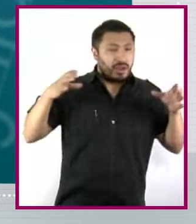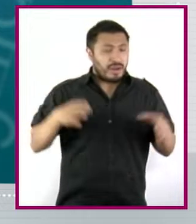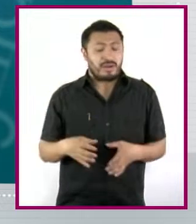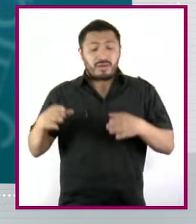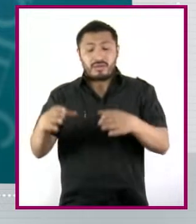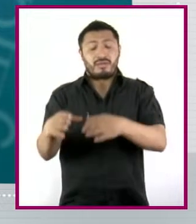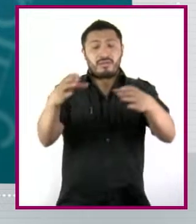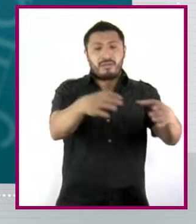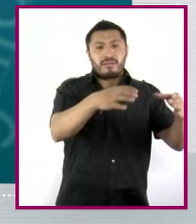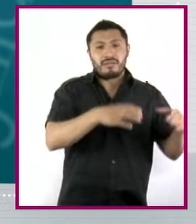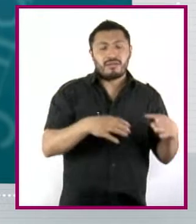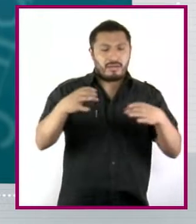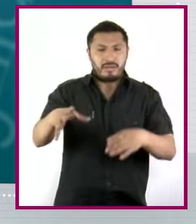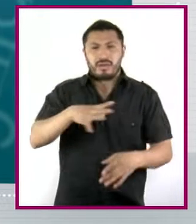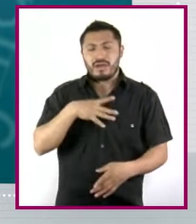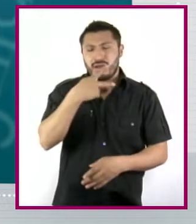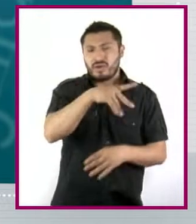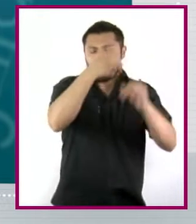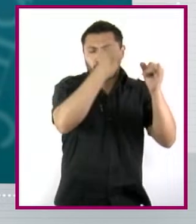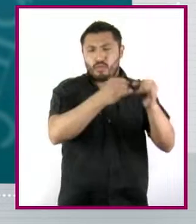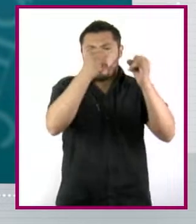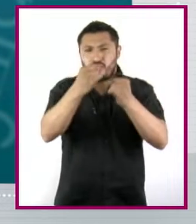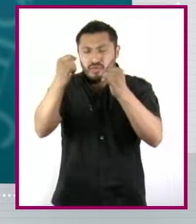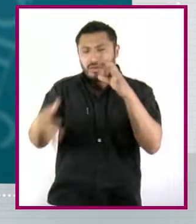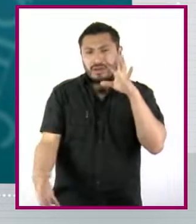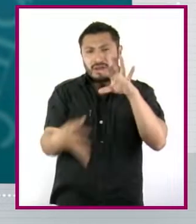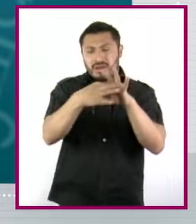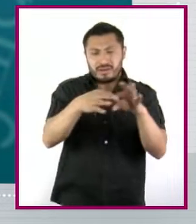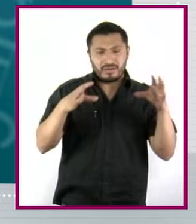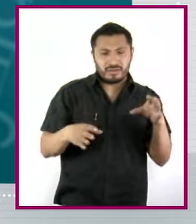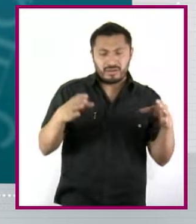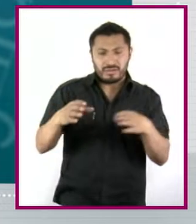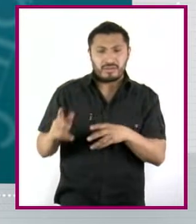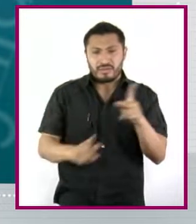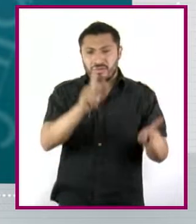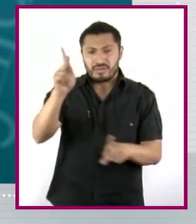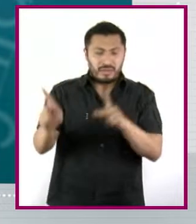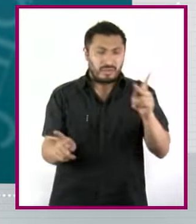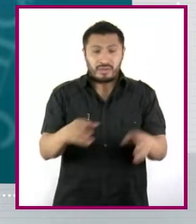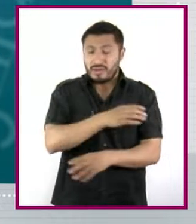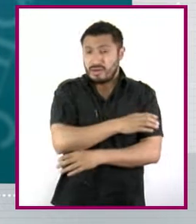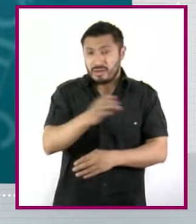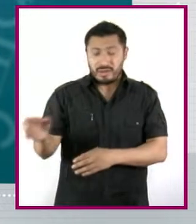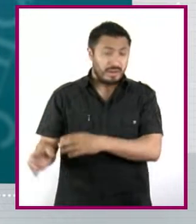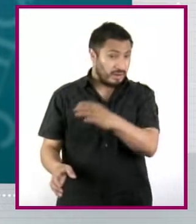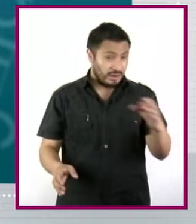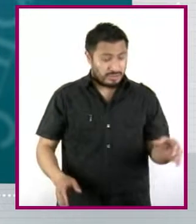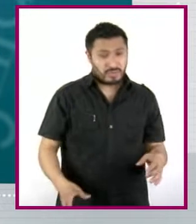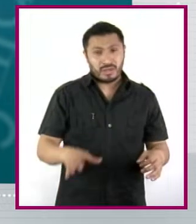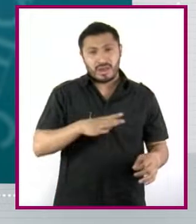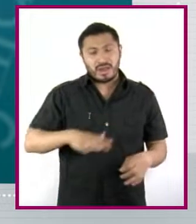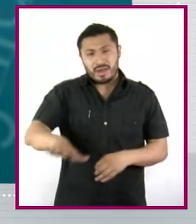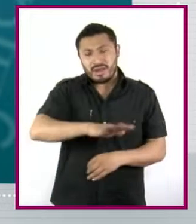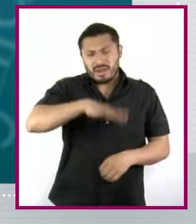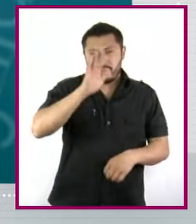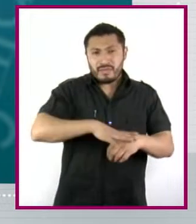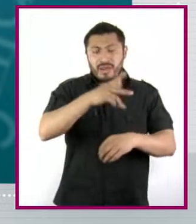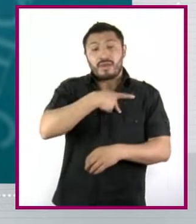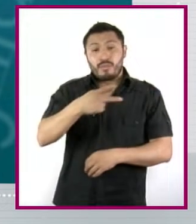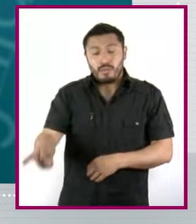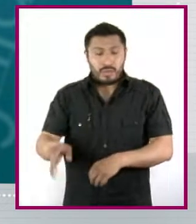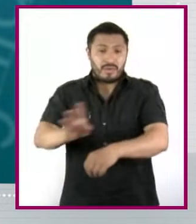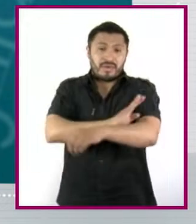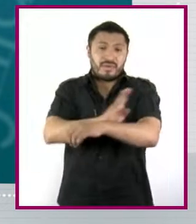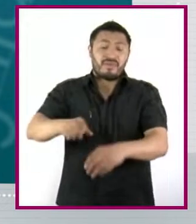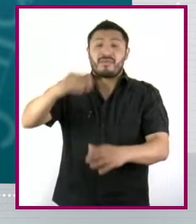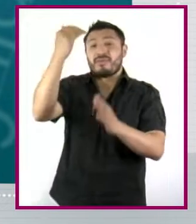comunitaria que configuran sus identidades junto con las comunidades rurales y campesinas. Son de los sectores más pobres y los menos